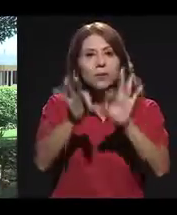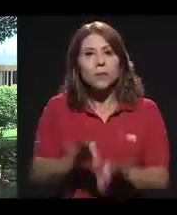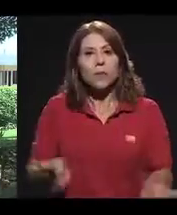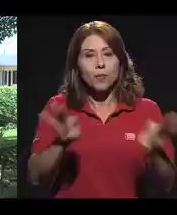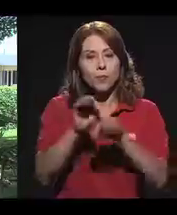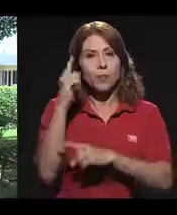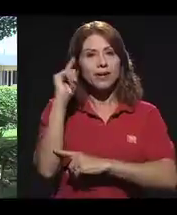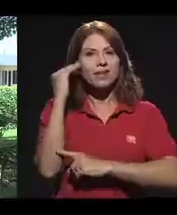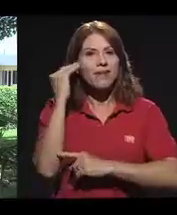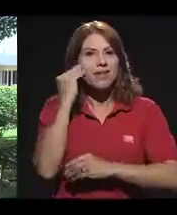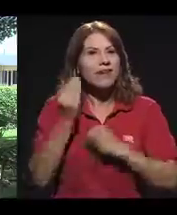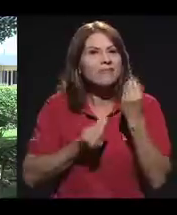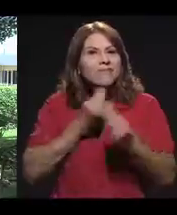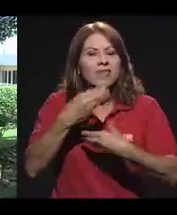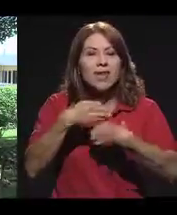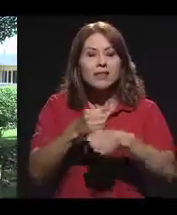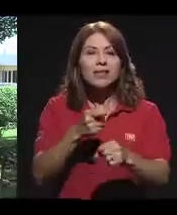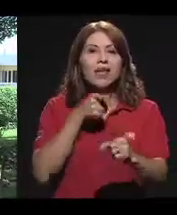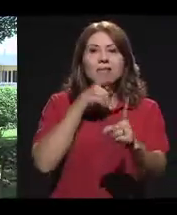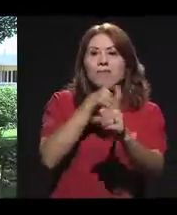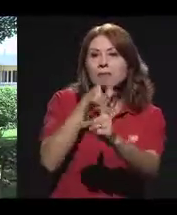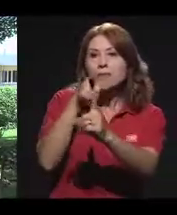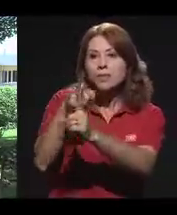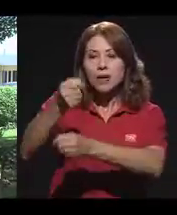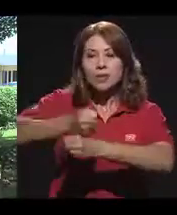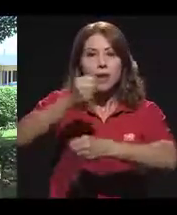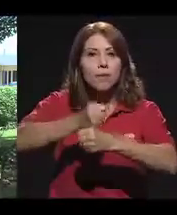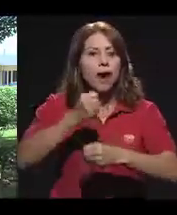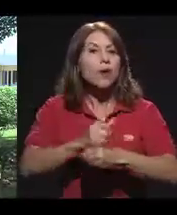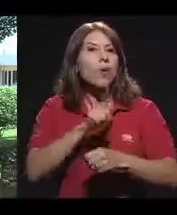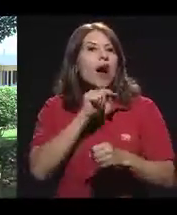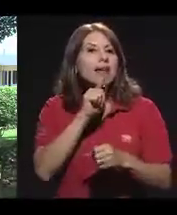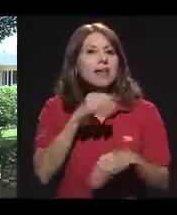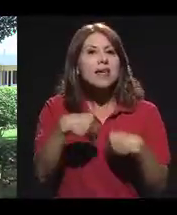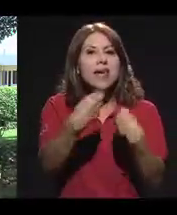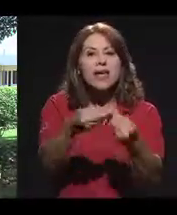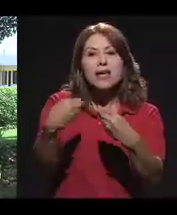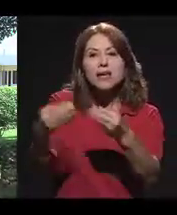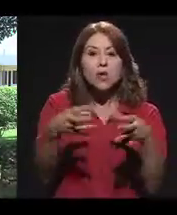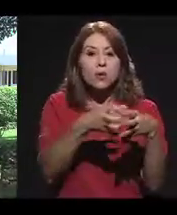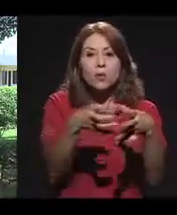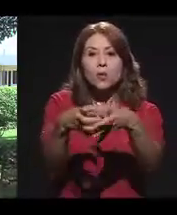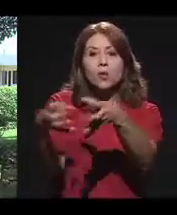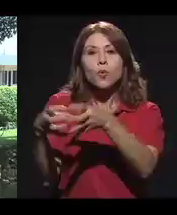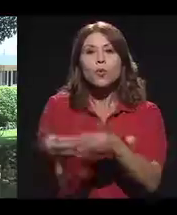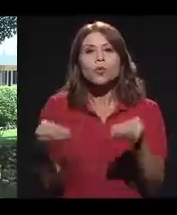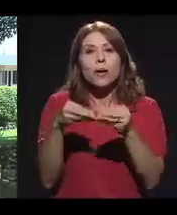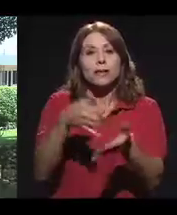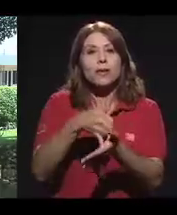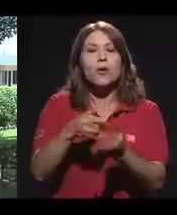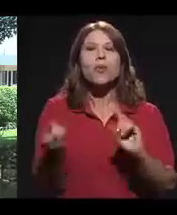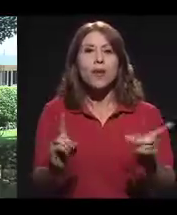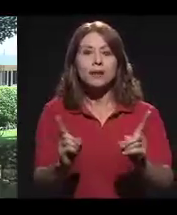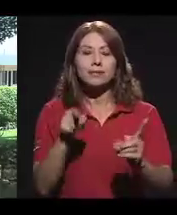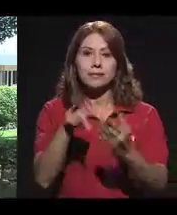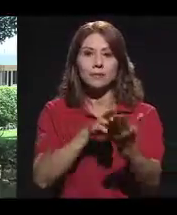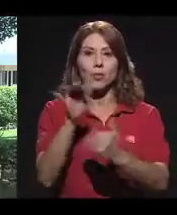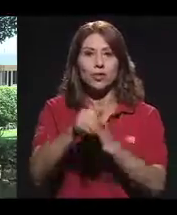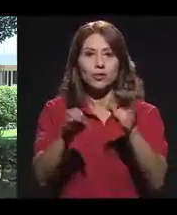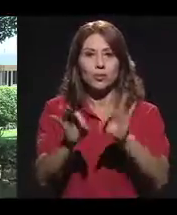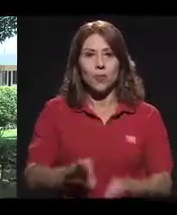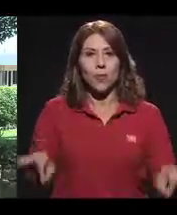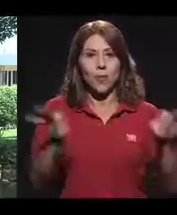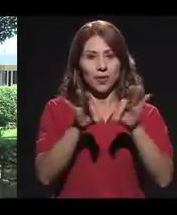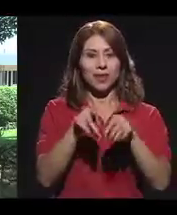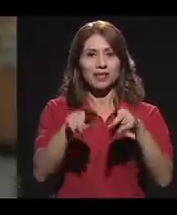importantísimos para ver hacia qué zonas dirigir las acciones, a qué grupos, cuáles están en mayor condición de vulnerabilidad. Entonces son dos proyectos importantes